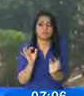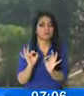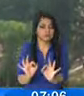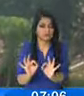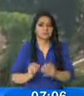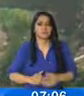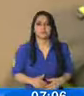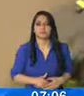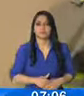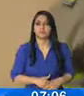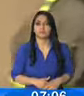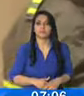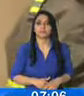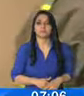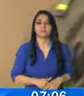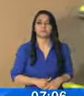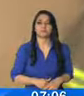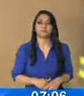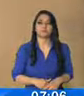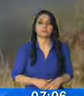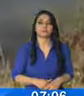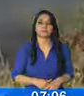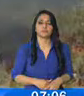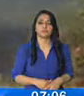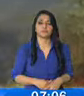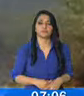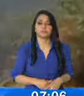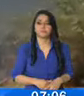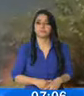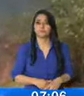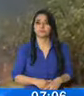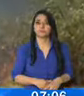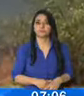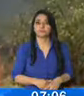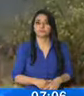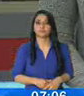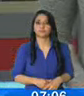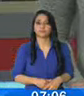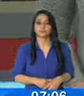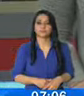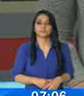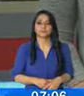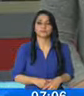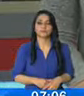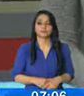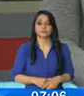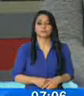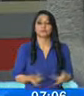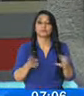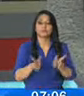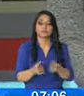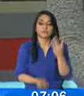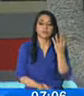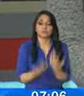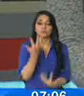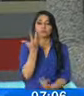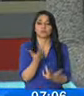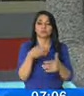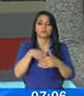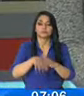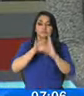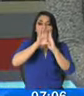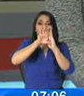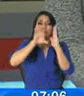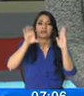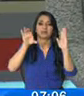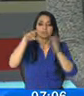pérdidas mayores desde la provincia de Santa Elena informó Darwin villao y un incendio se registró dentro de un departamento en